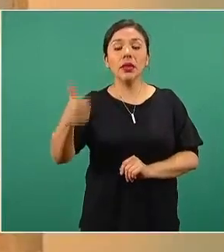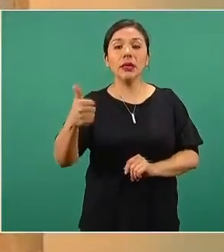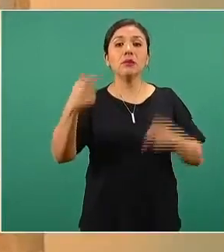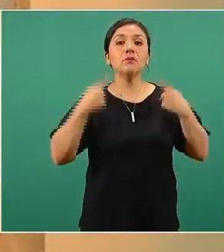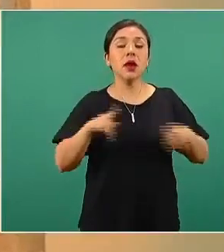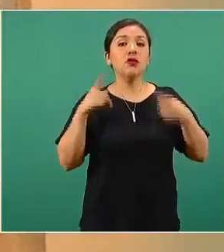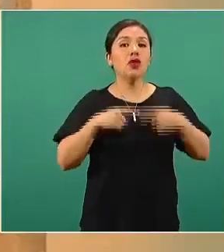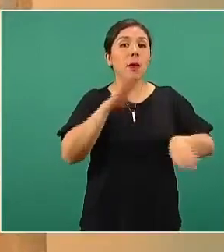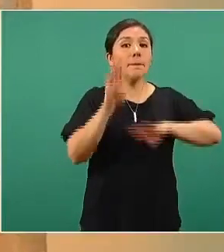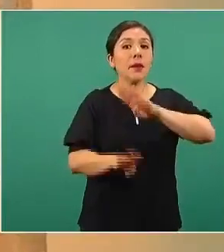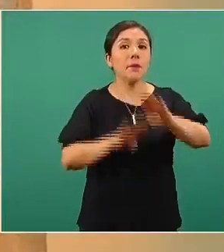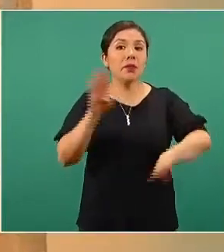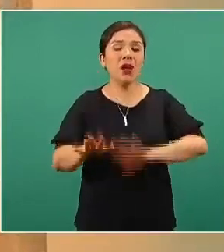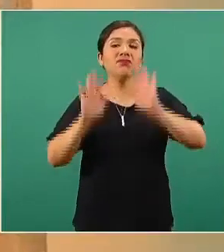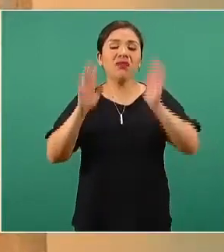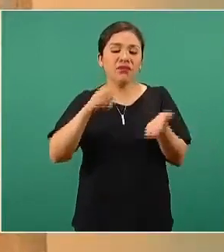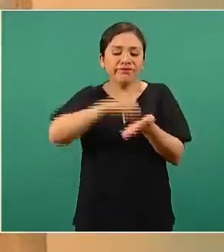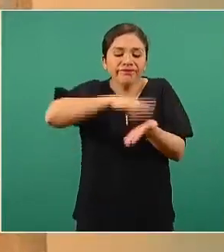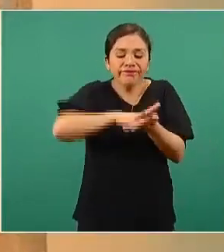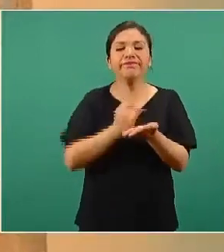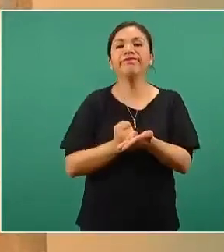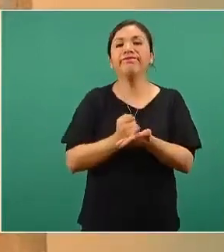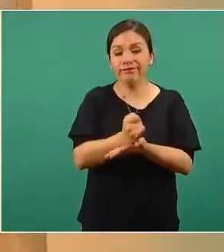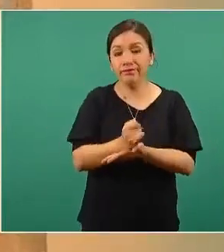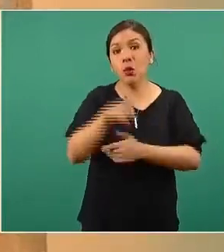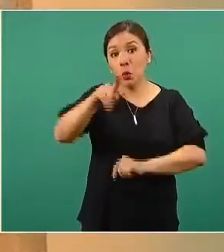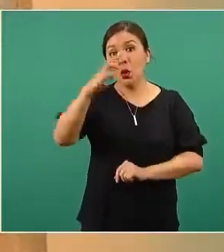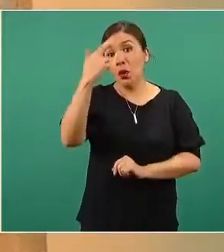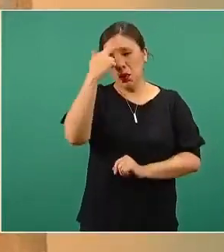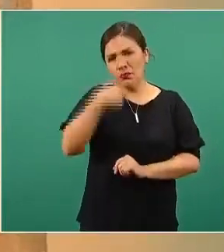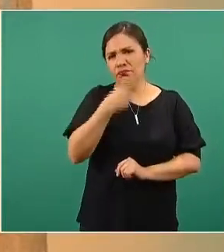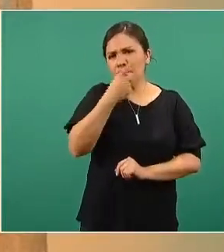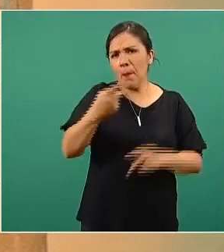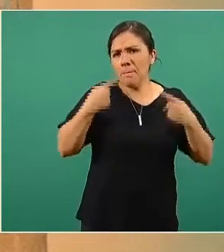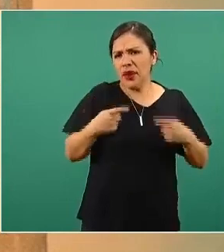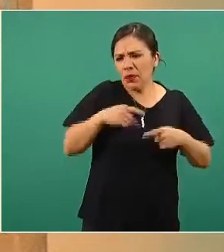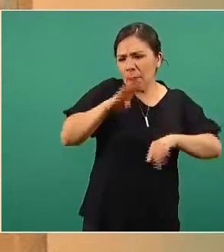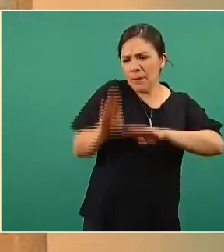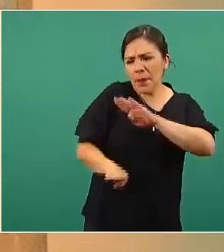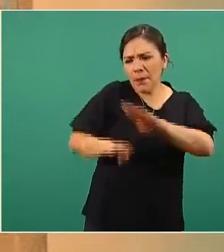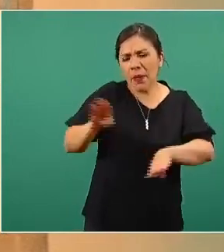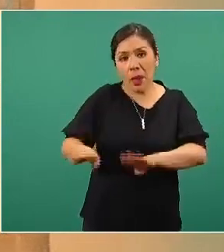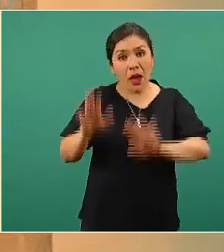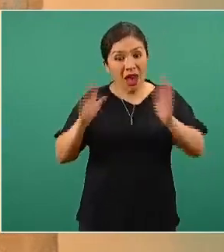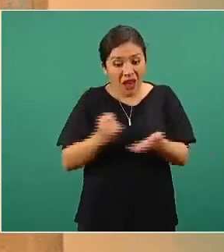220.746 defunciones confirmadas. Recordar que cuando hablamos de defunciones